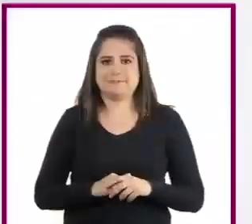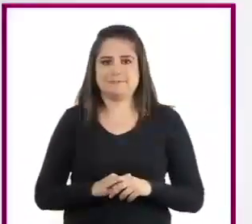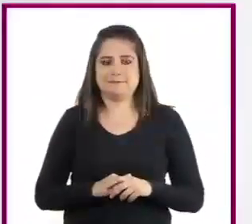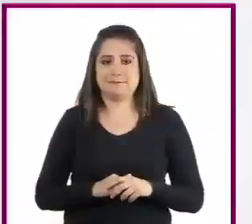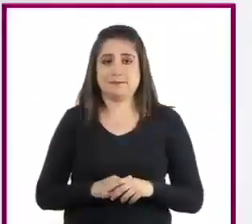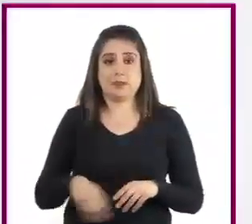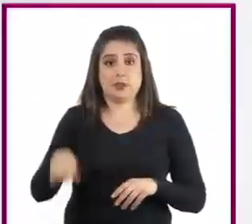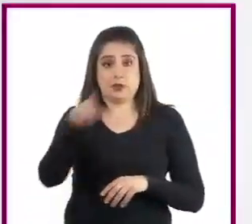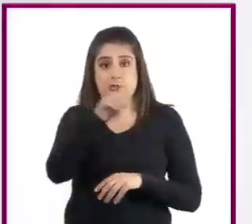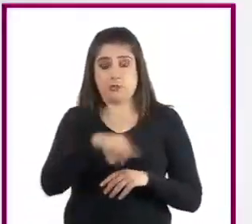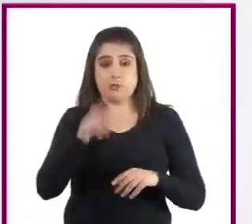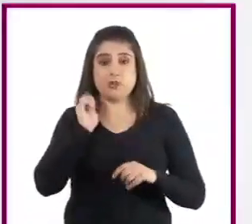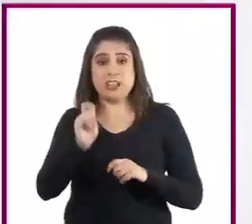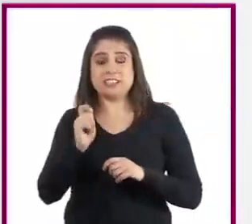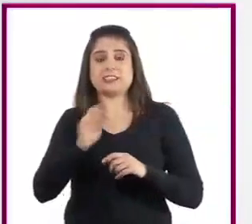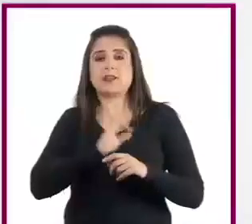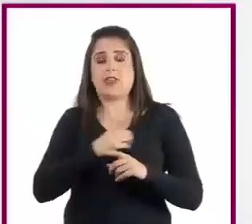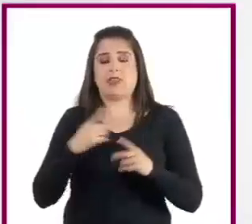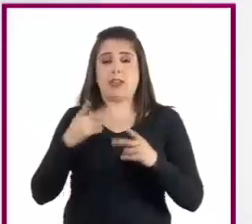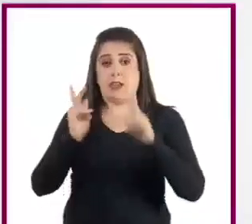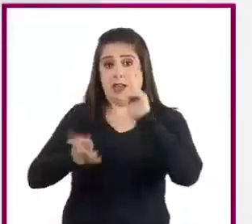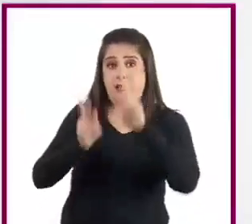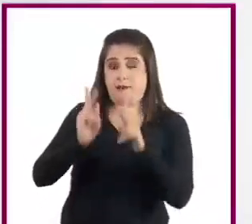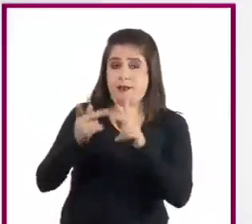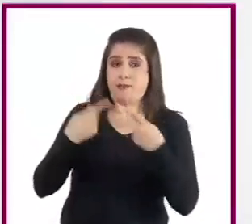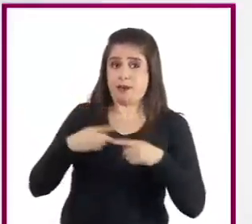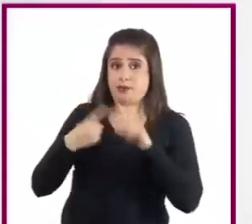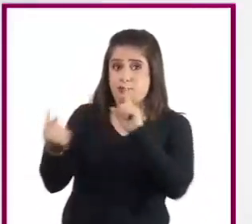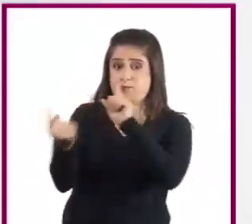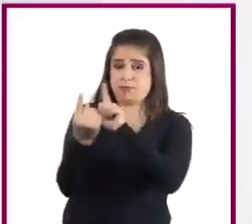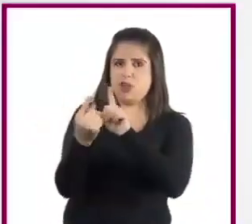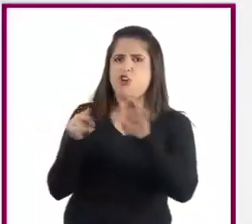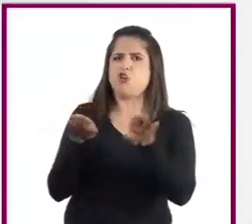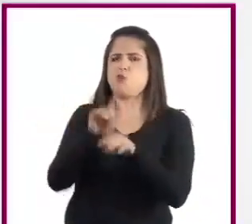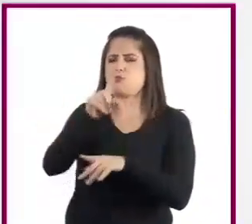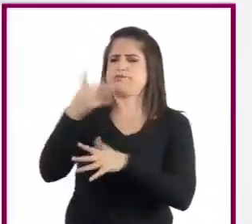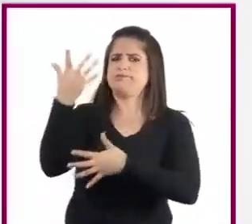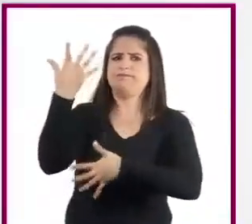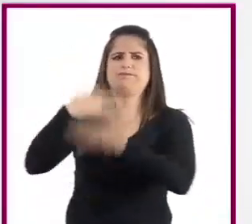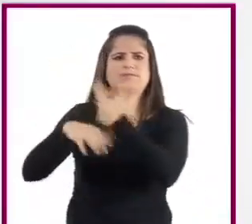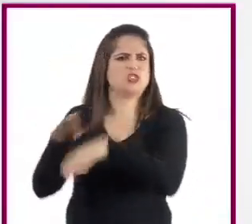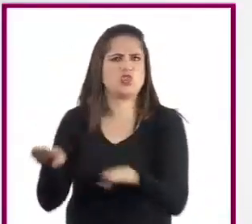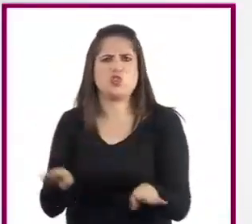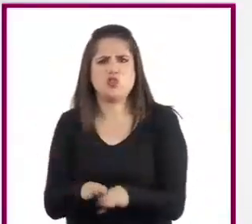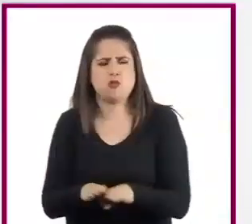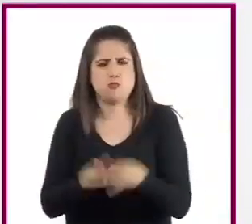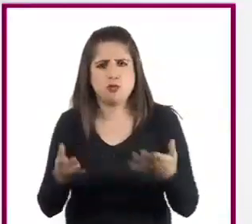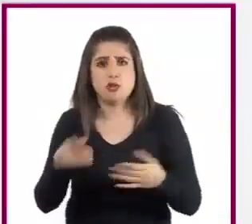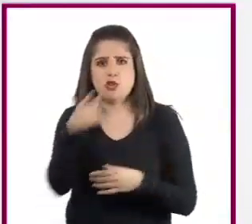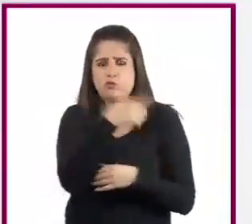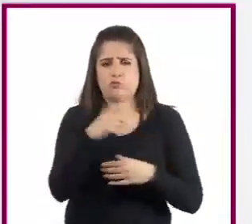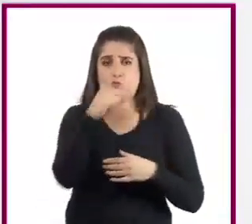Cuando hablas a alguien, lo haces mediante dos vías: lo que dices y cómo lo dices. Es